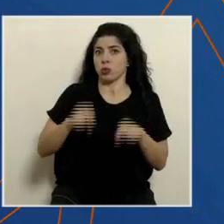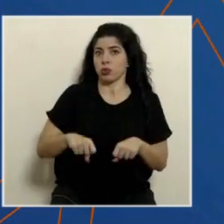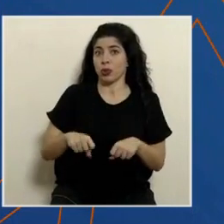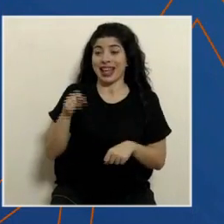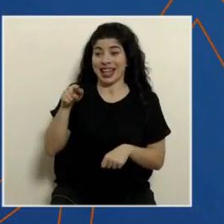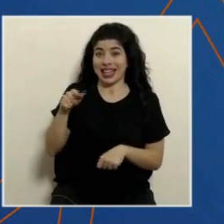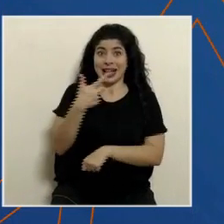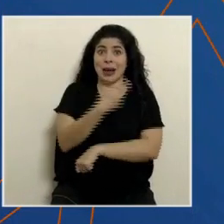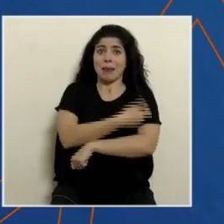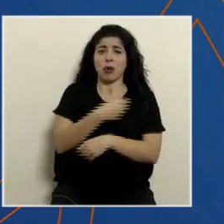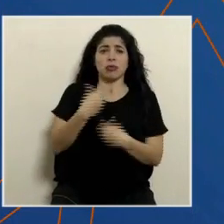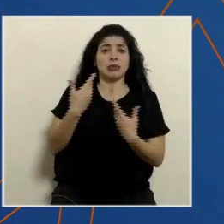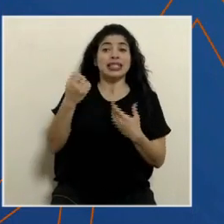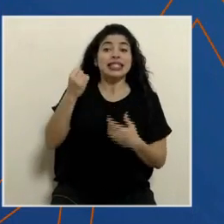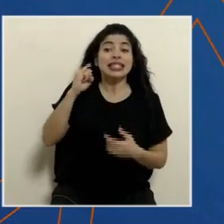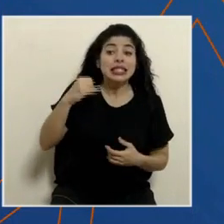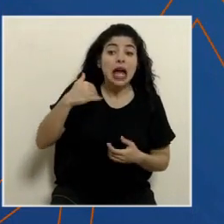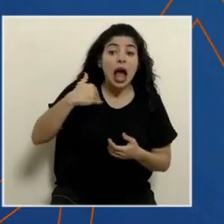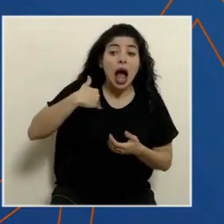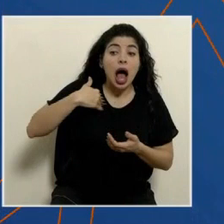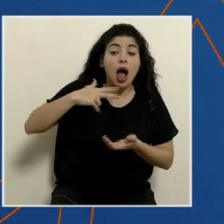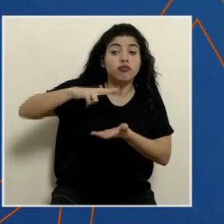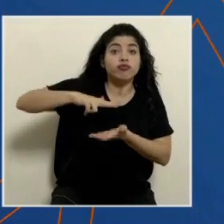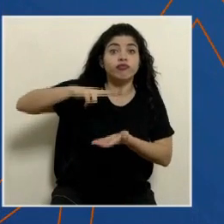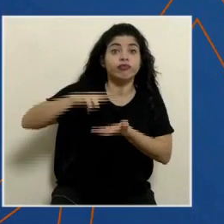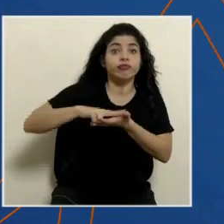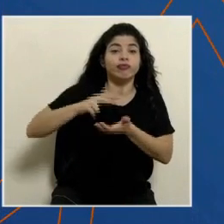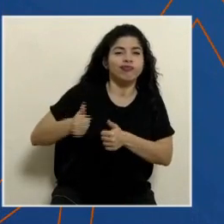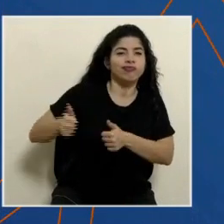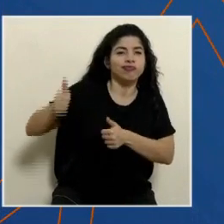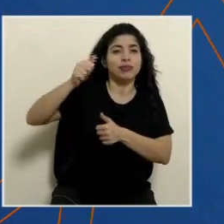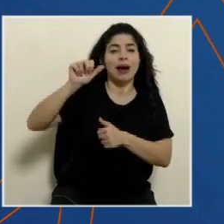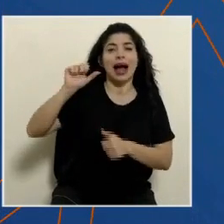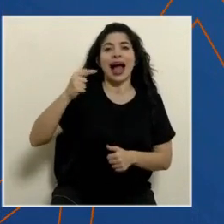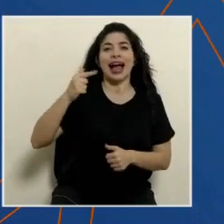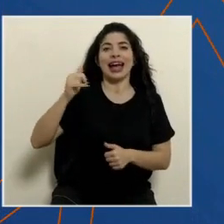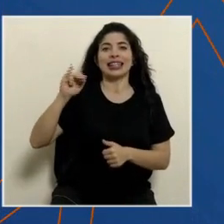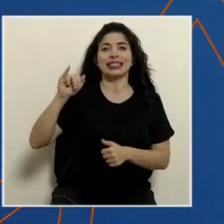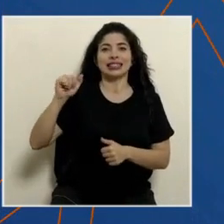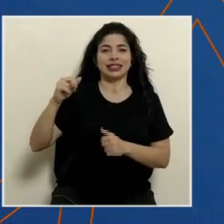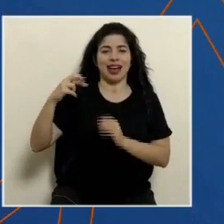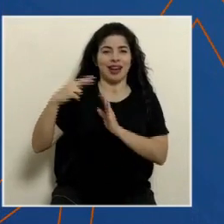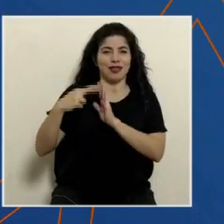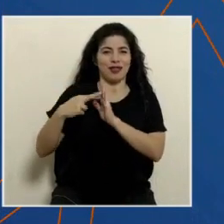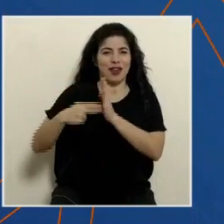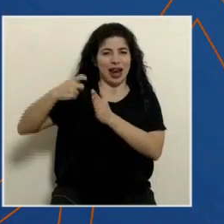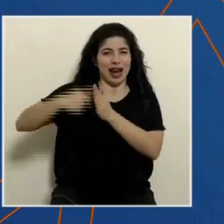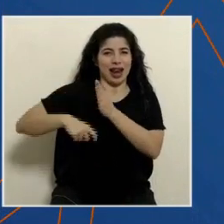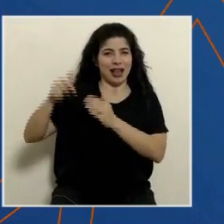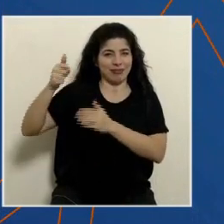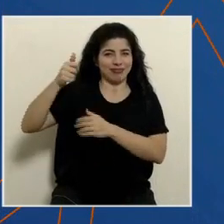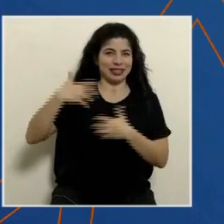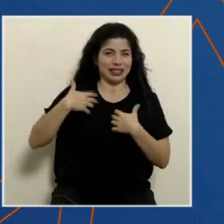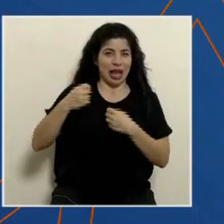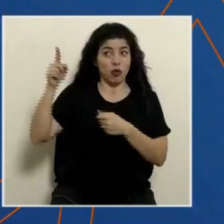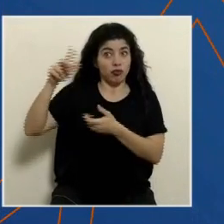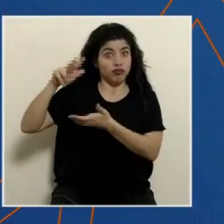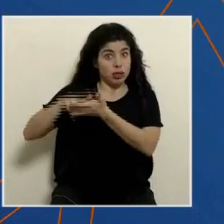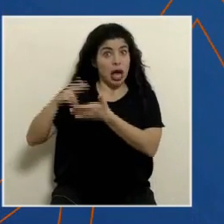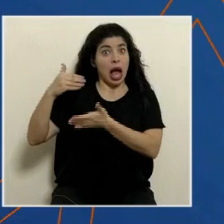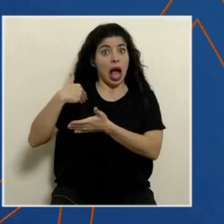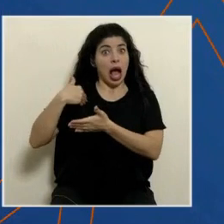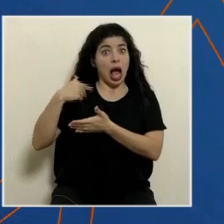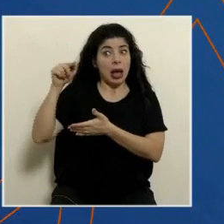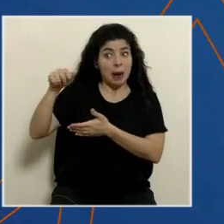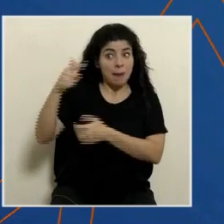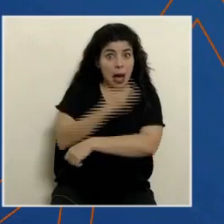país tiene el aval y son aquellas que tienen el aval de una agencia regulatoria estricta. Esa habilitación está